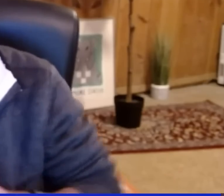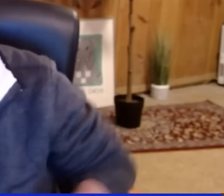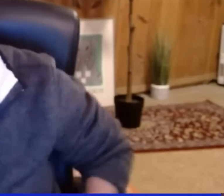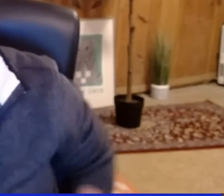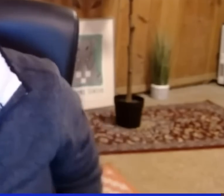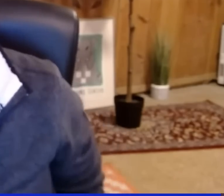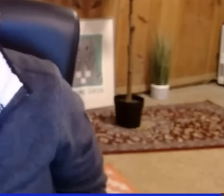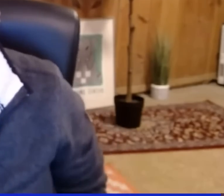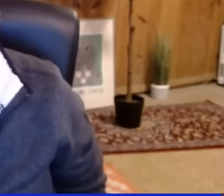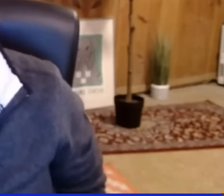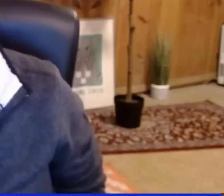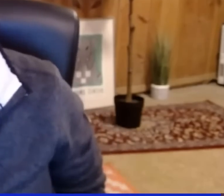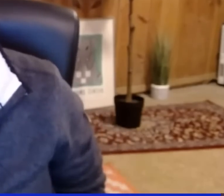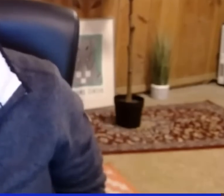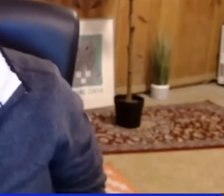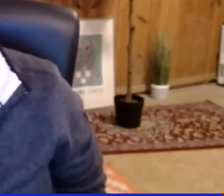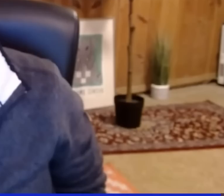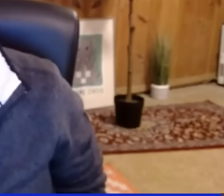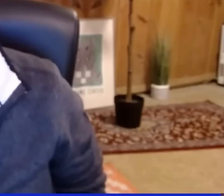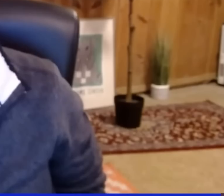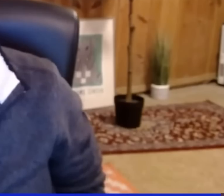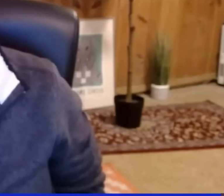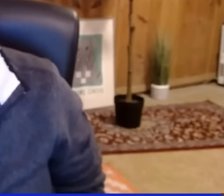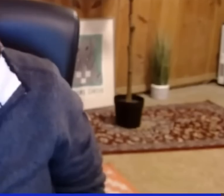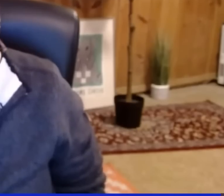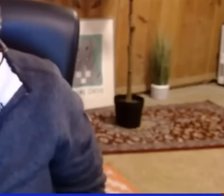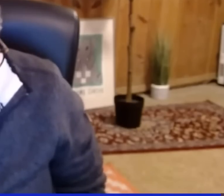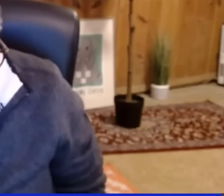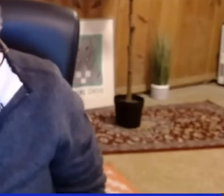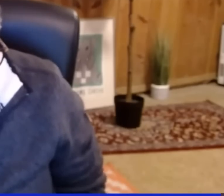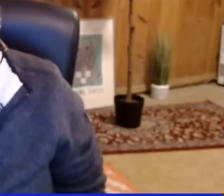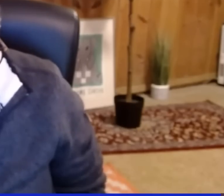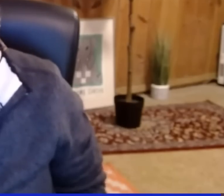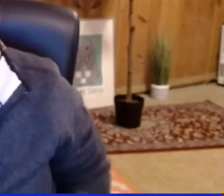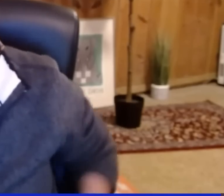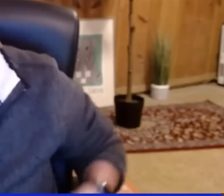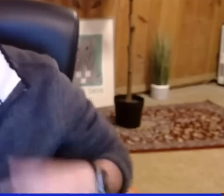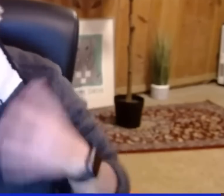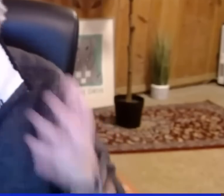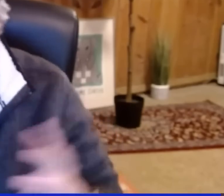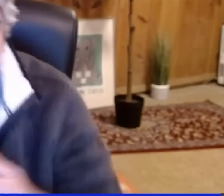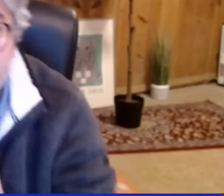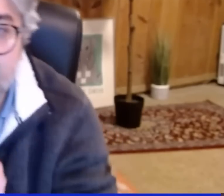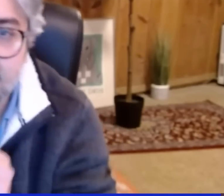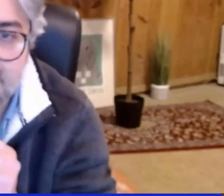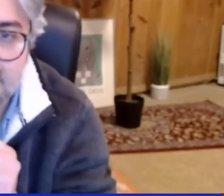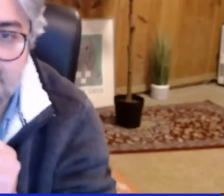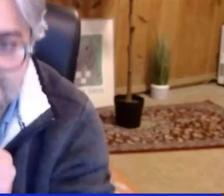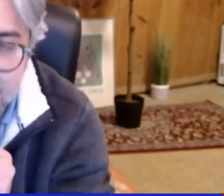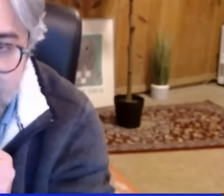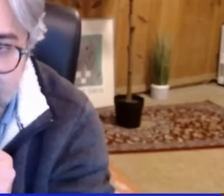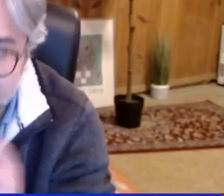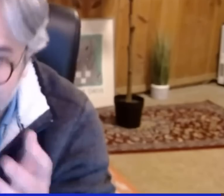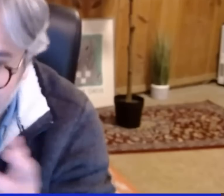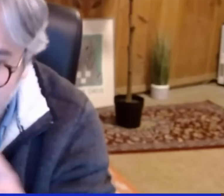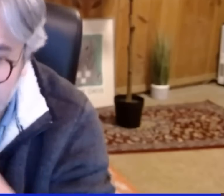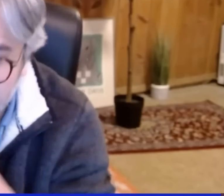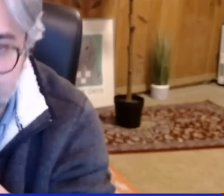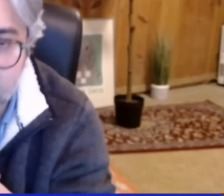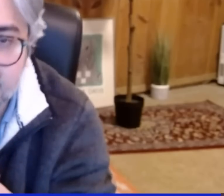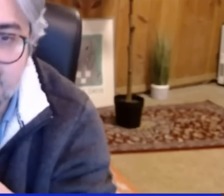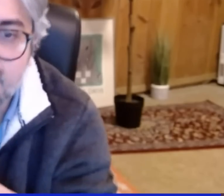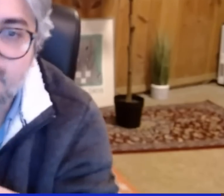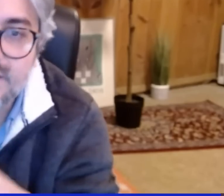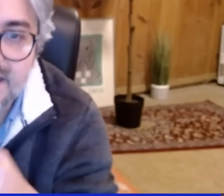de Ricardo Monreal, el presidente se pues lanzó a hablar precisamente del caso de